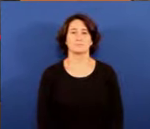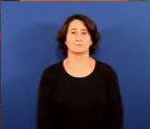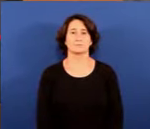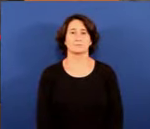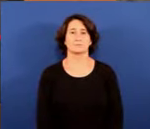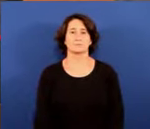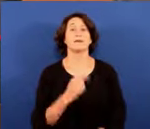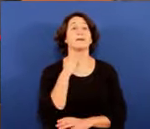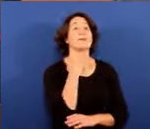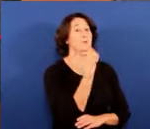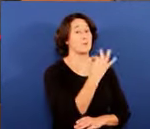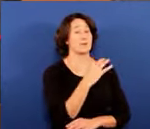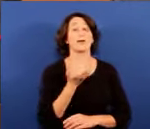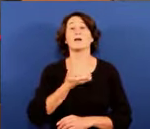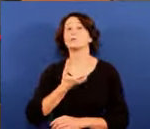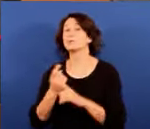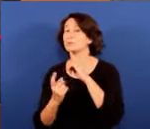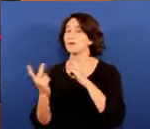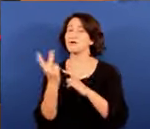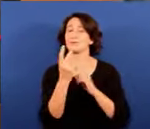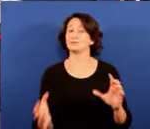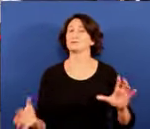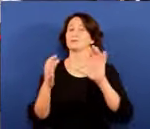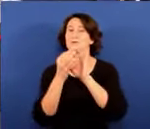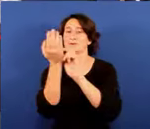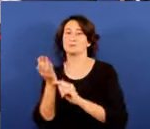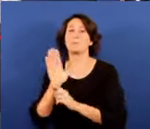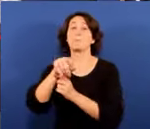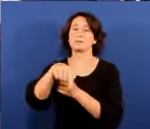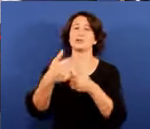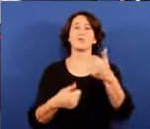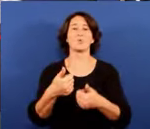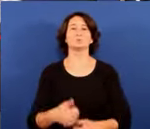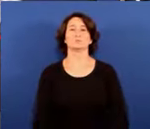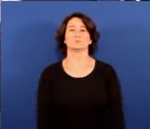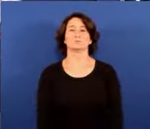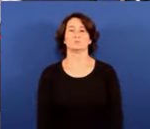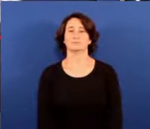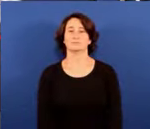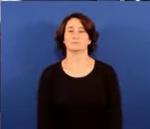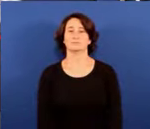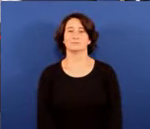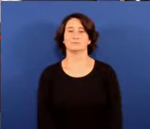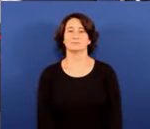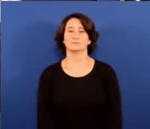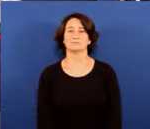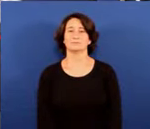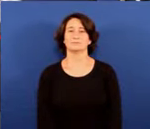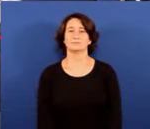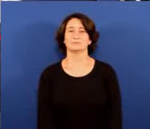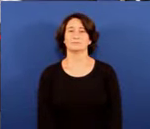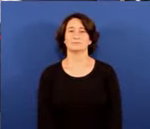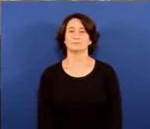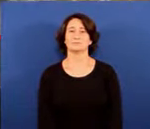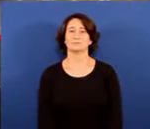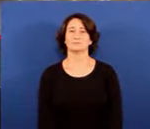de alta cocina en miniatura, se celebrará del 12 al 21 de octubre con el objetivo de generar actividad e impacto económico